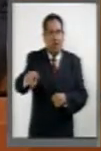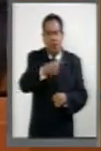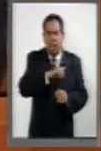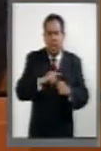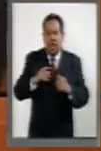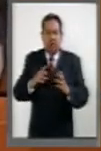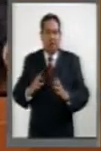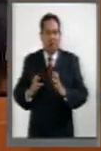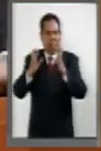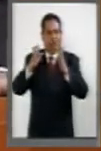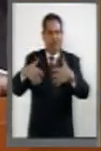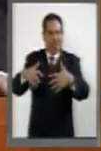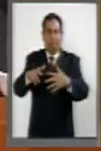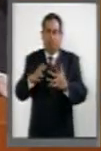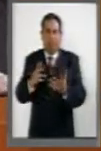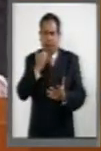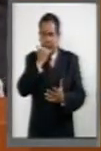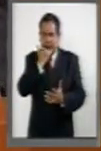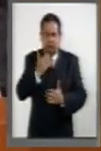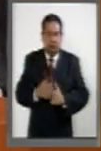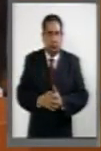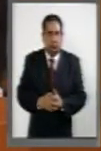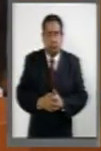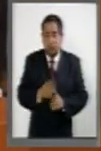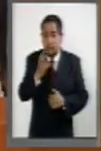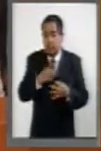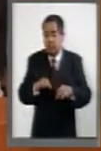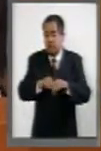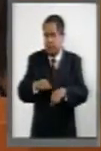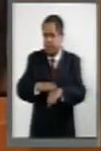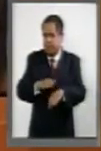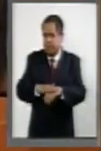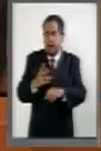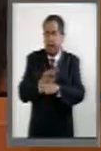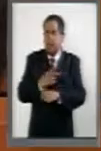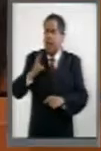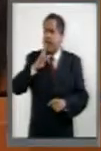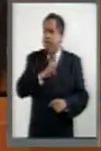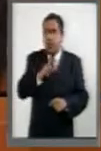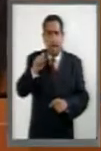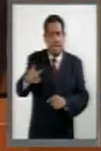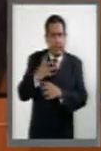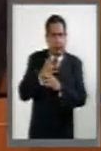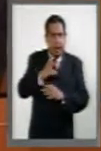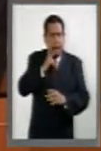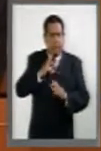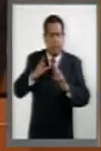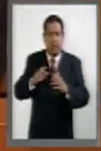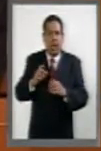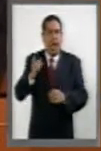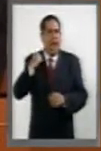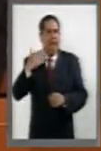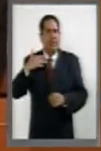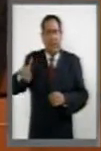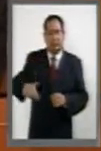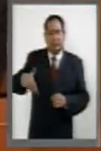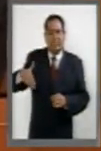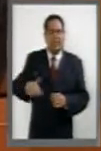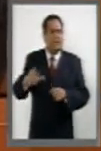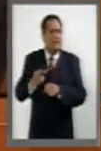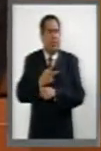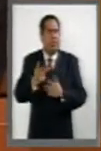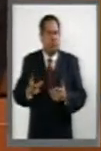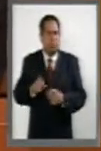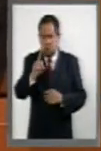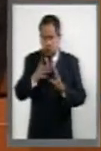instalaciones. Sin embargo, es importante llamar la atención sobre los reportes que emite la misma empresa sobre los accidentes suscitados en las instalaciones. Y aquí hay